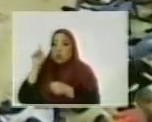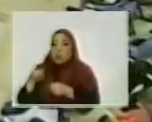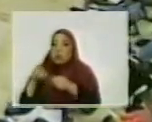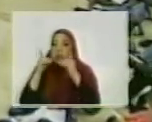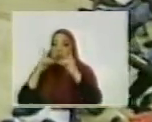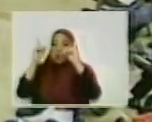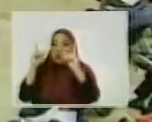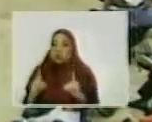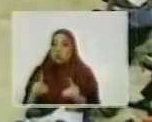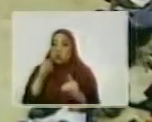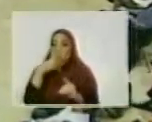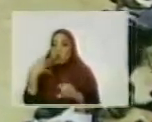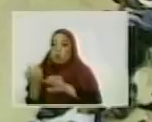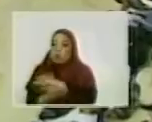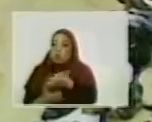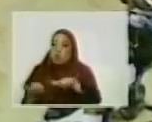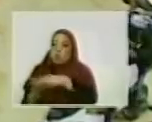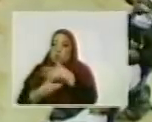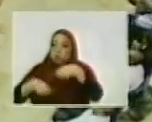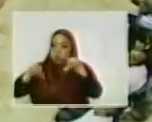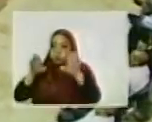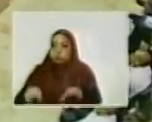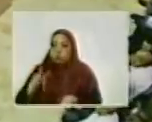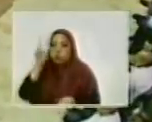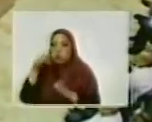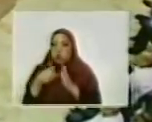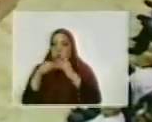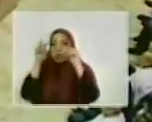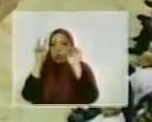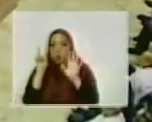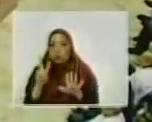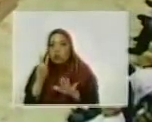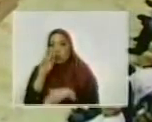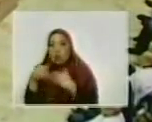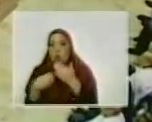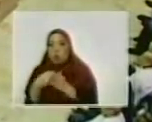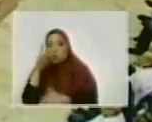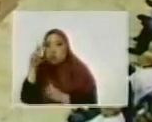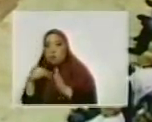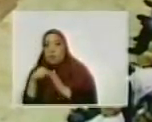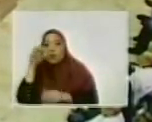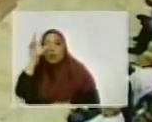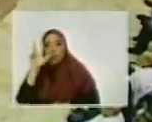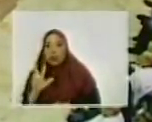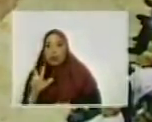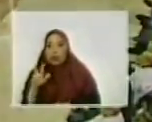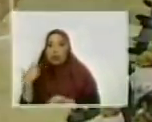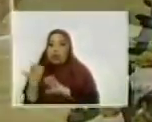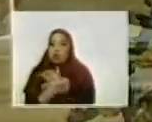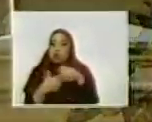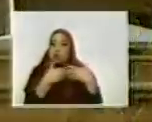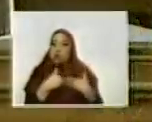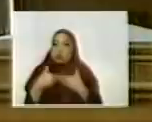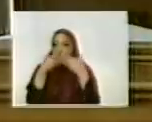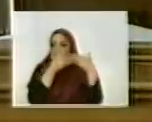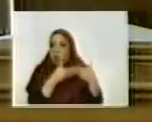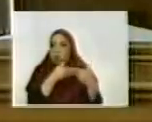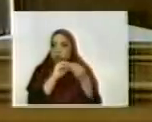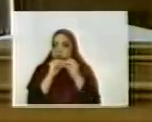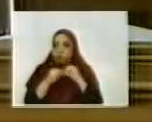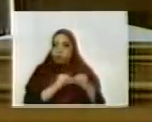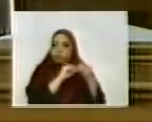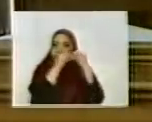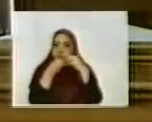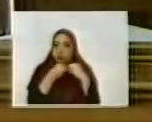decisiva durante el sabotaje petrolero de 2002-2003, organizado por el imperialismo estadounidense y sus